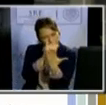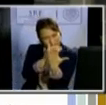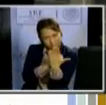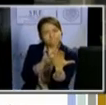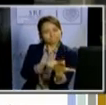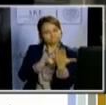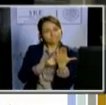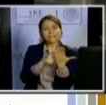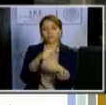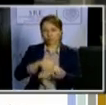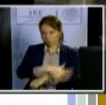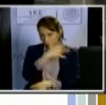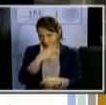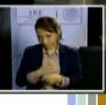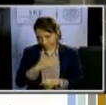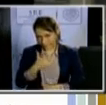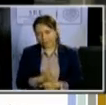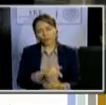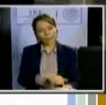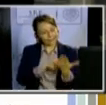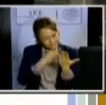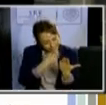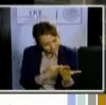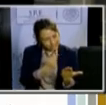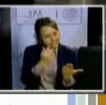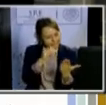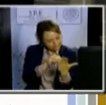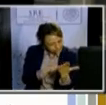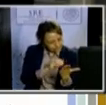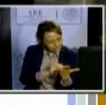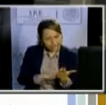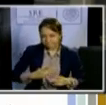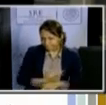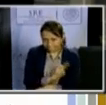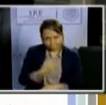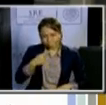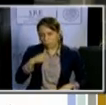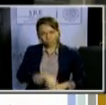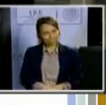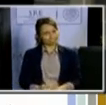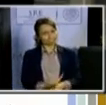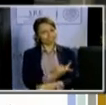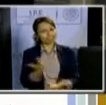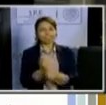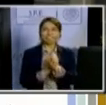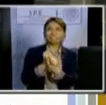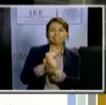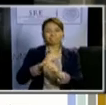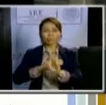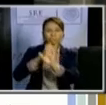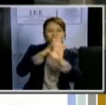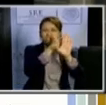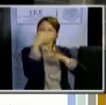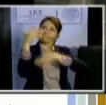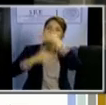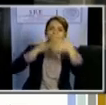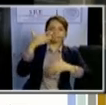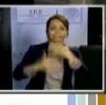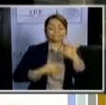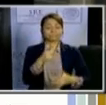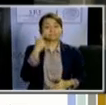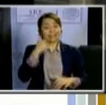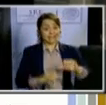los síntomas del cambio climático son mucho más pronunciados. Pero América Latina tiene una tarea muy complicada.